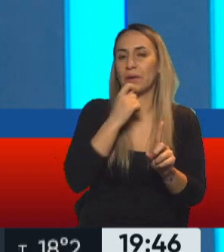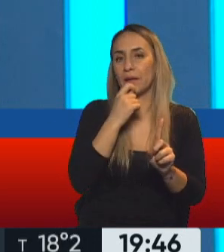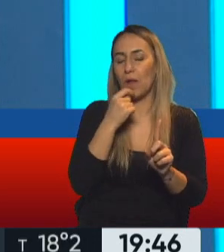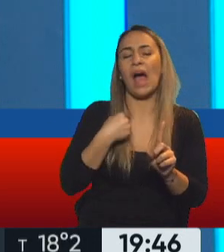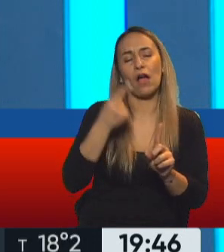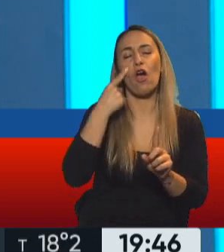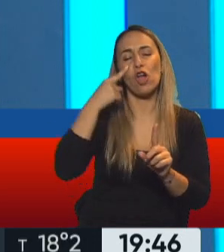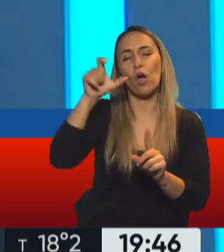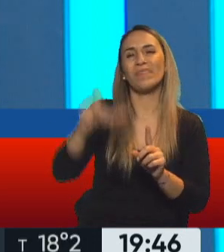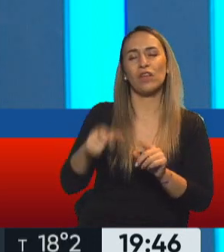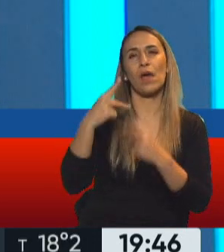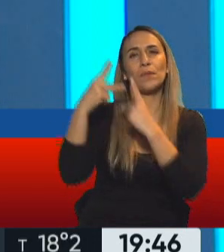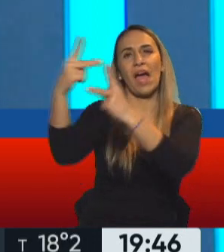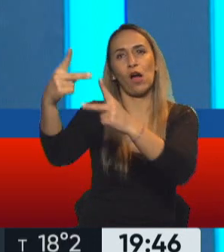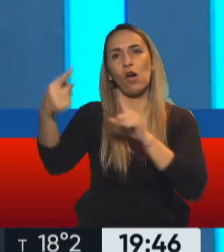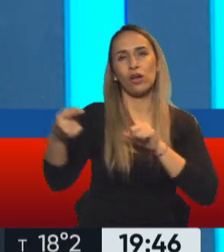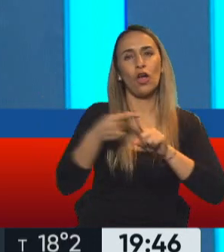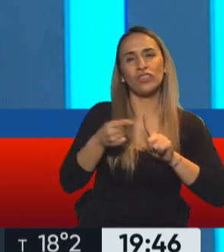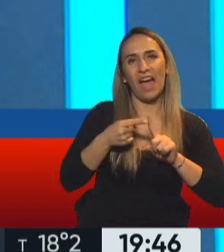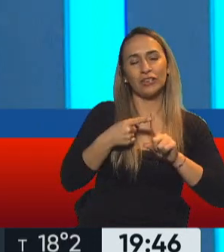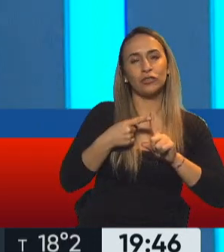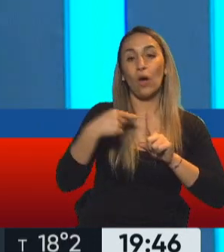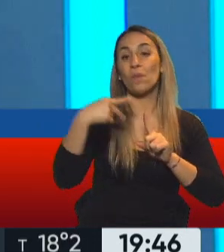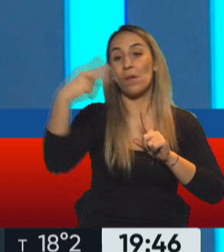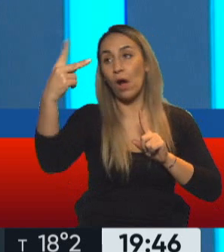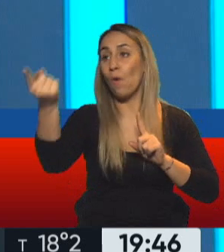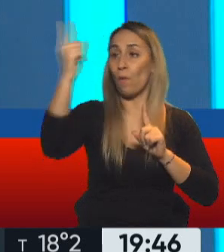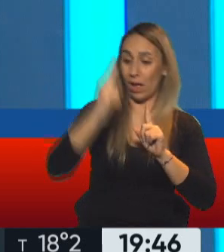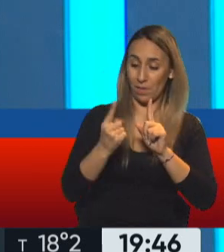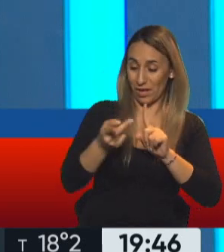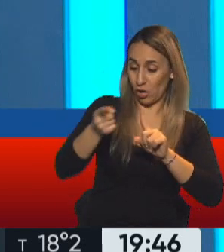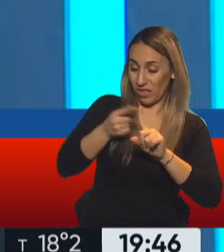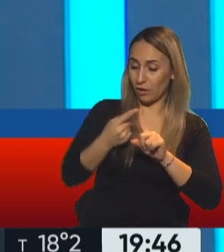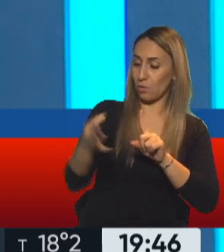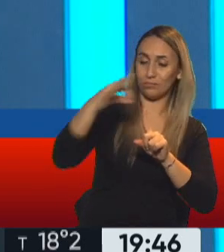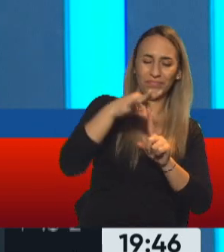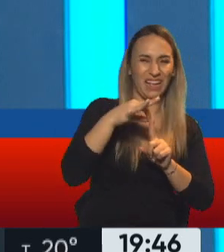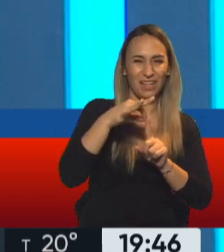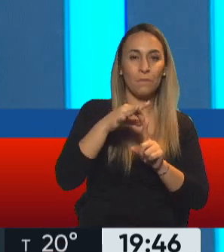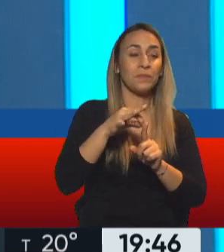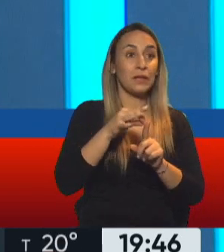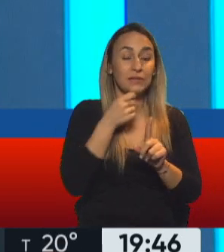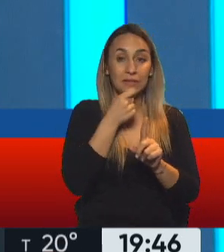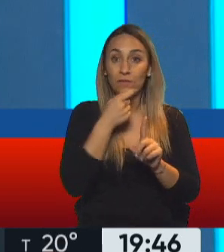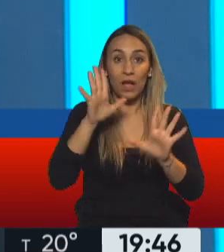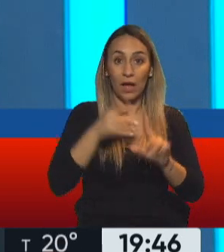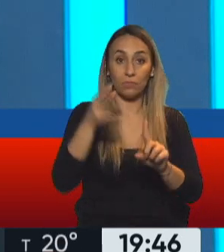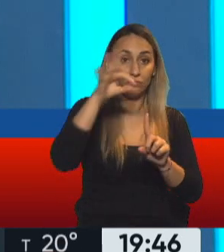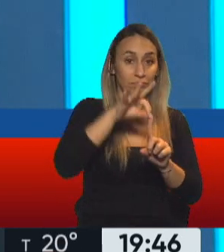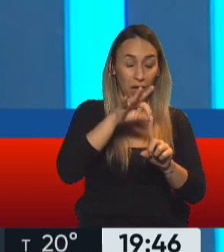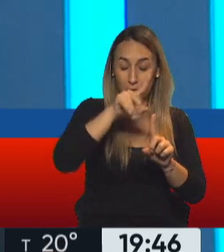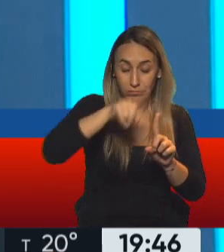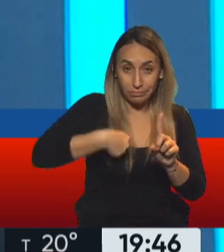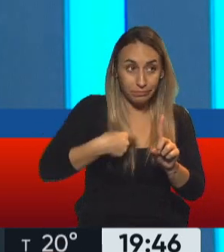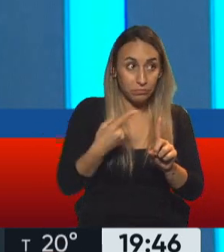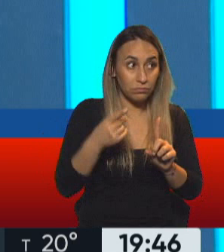viajero o un contacto estrecho de un viajero. Entonces esto es un caso de transmisión comunitaria. Lo que uno no puede saber es si esta transmisión comunitaria se va a